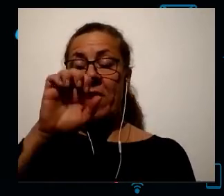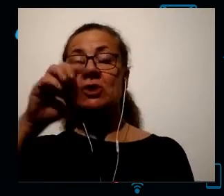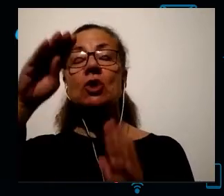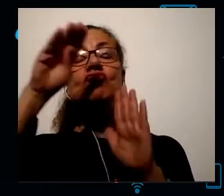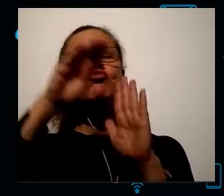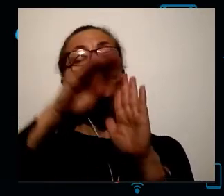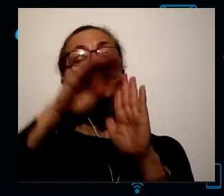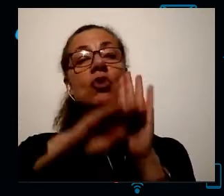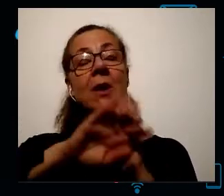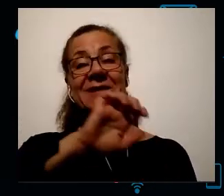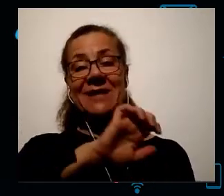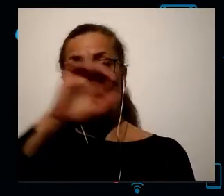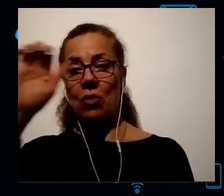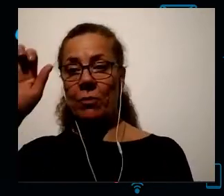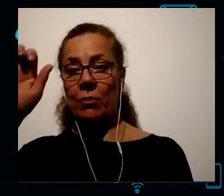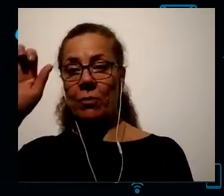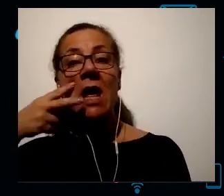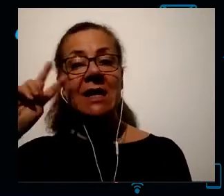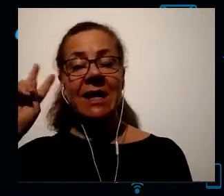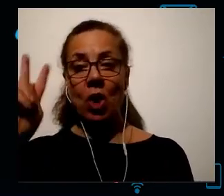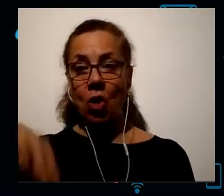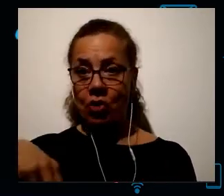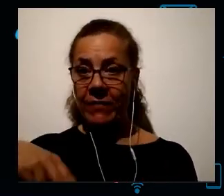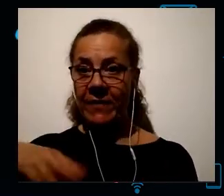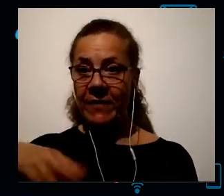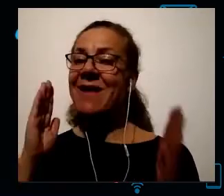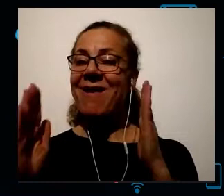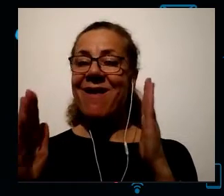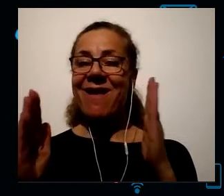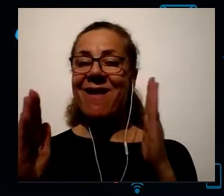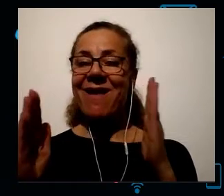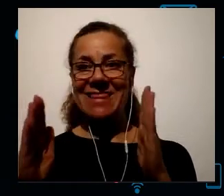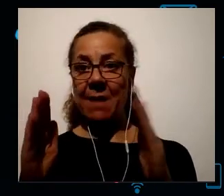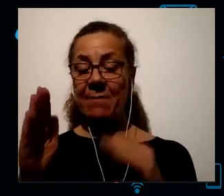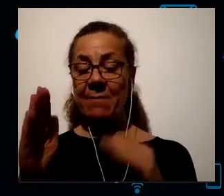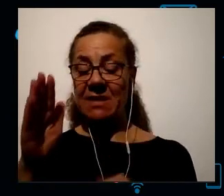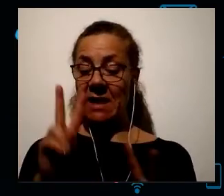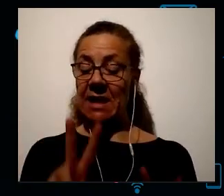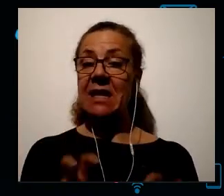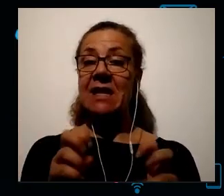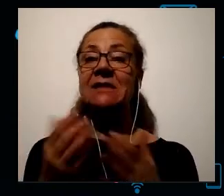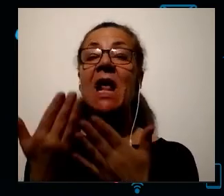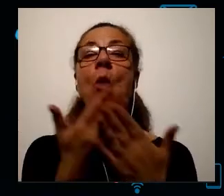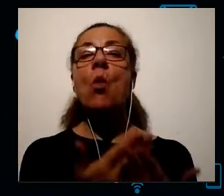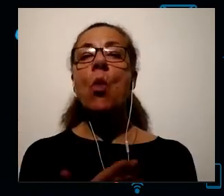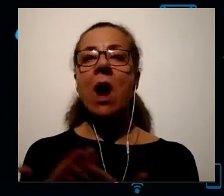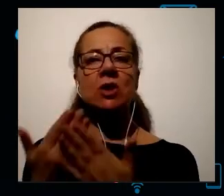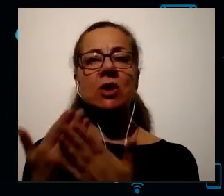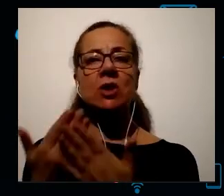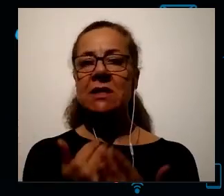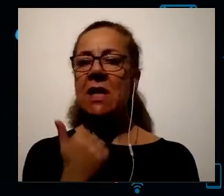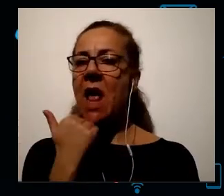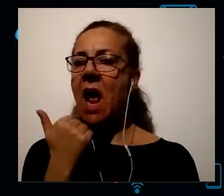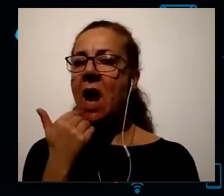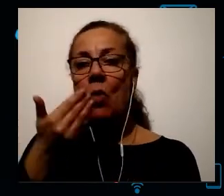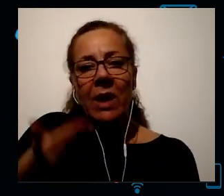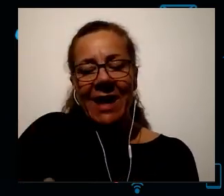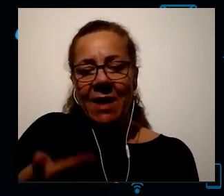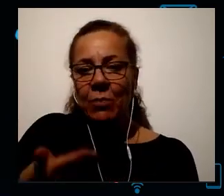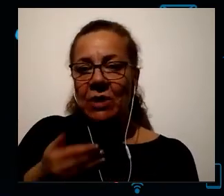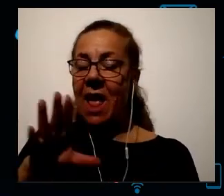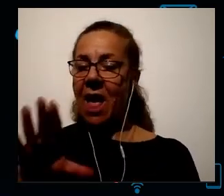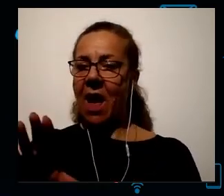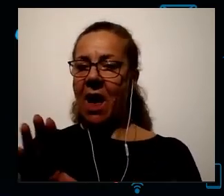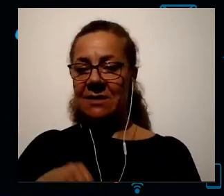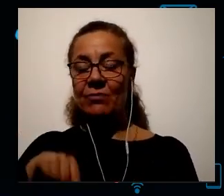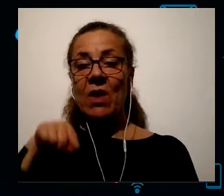europeos reconocen que en las etapas formativas iniciales la escuela tiene un papel un papel clave en la adquisición de